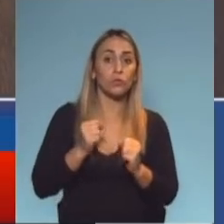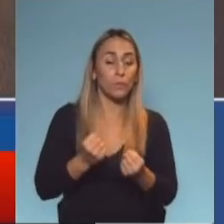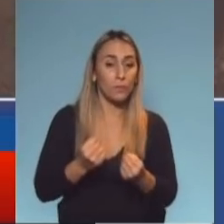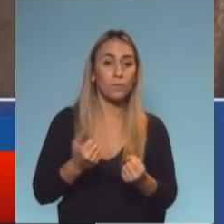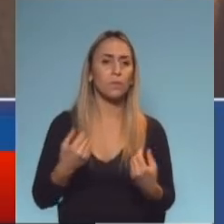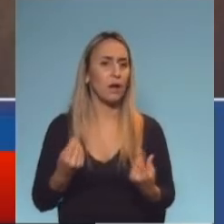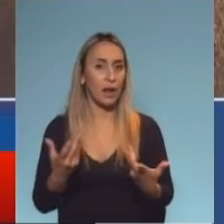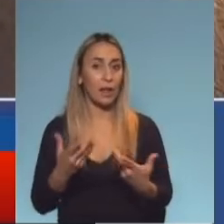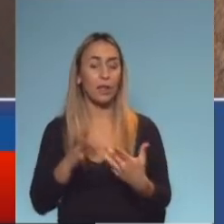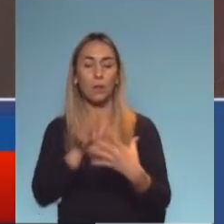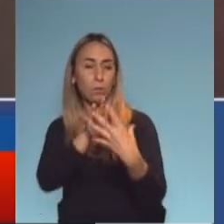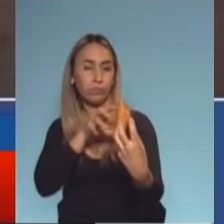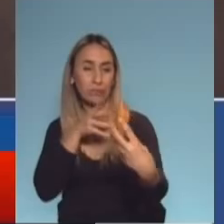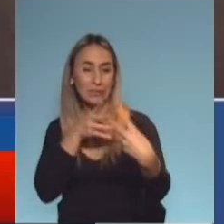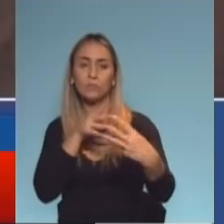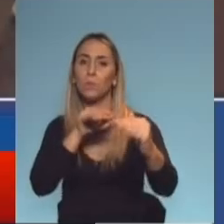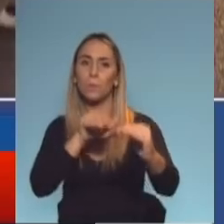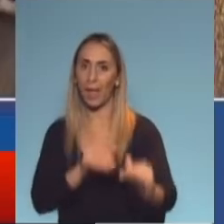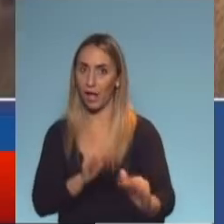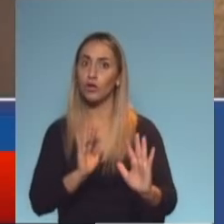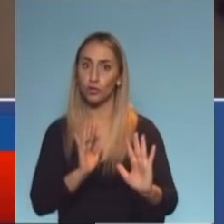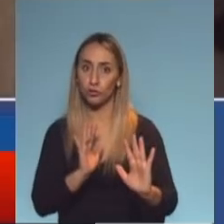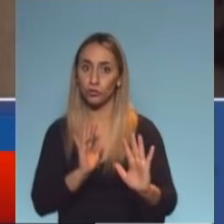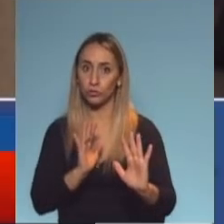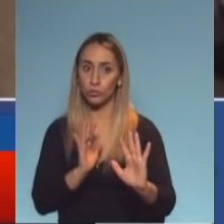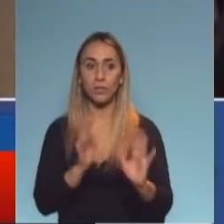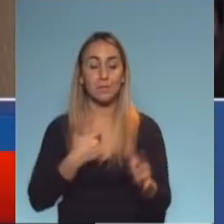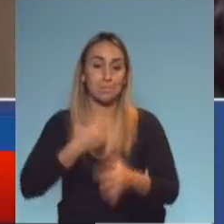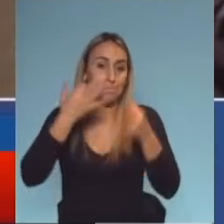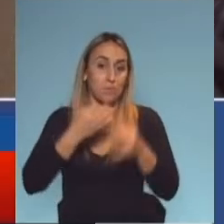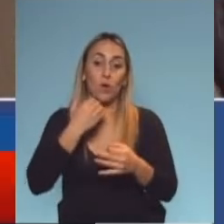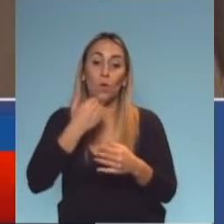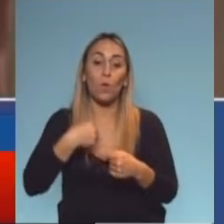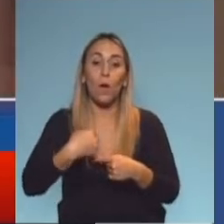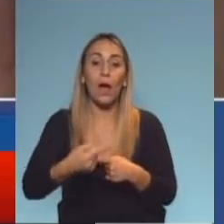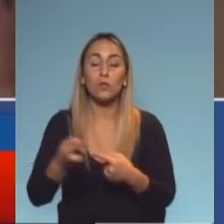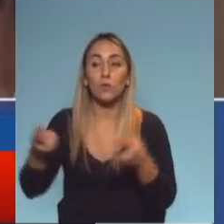bajar el conflicto. Entonces, no sé cuándo lo vamos a retomar.